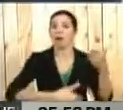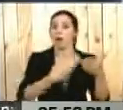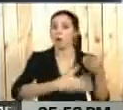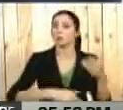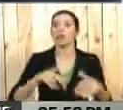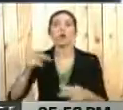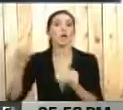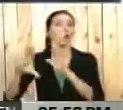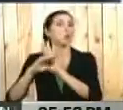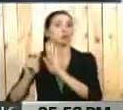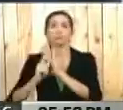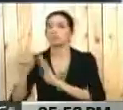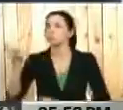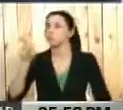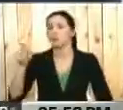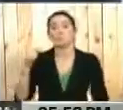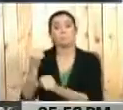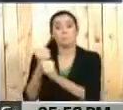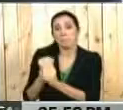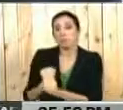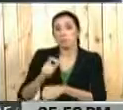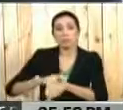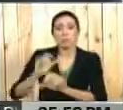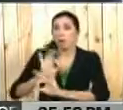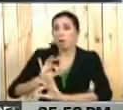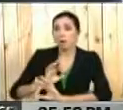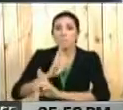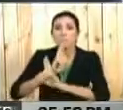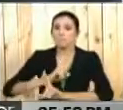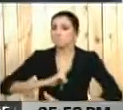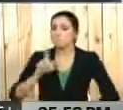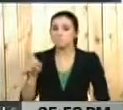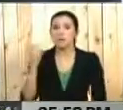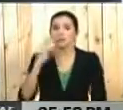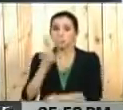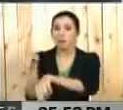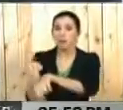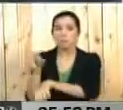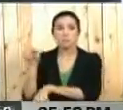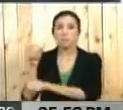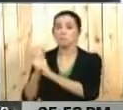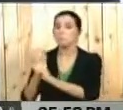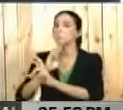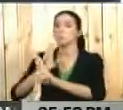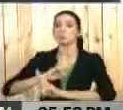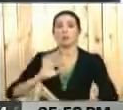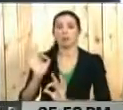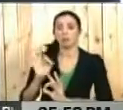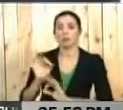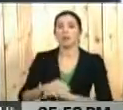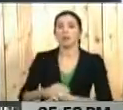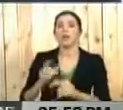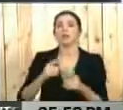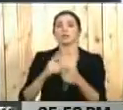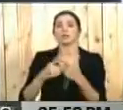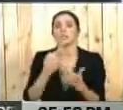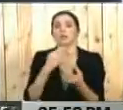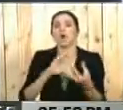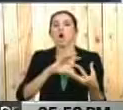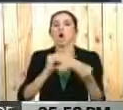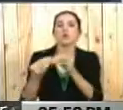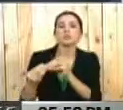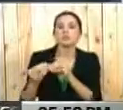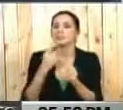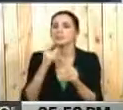inconstitucionalidad, se dio un tiempo, no se cumplió, de parte de la Asamblea Nacional, y entonces la corrección fue que el